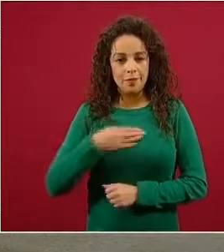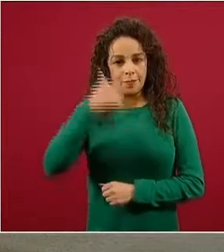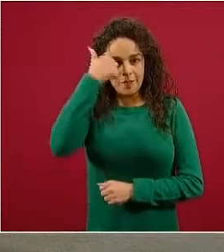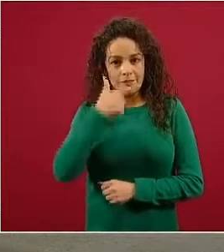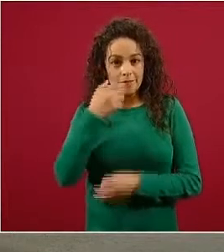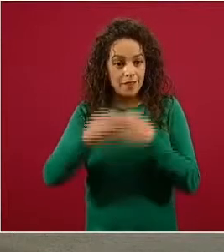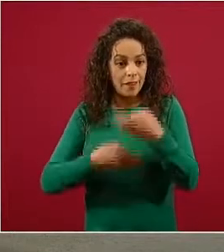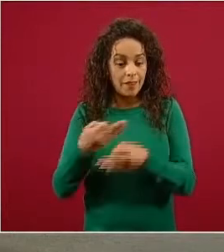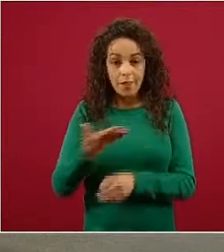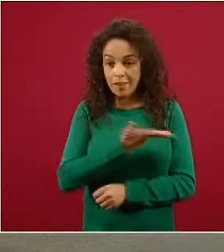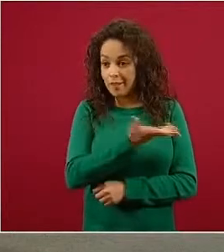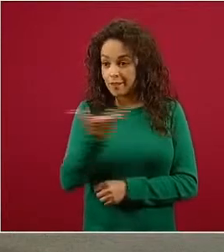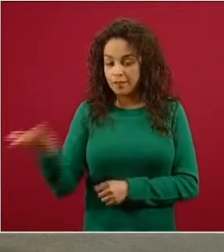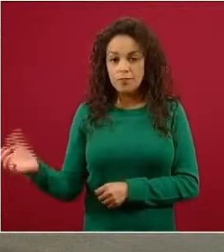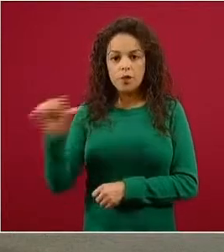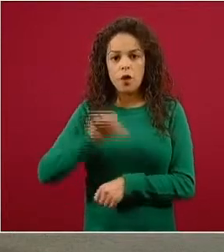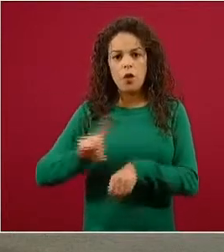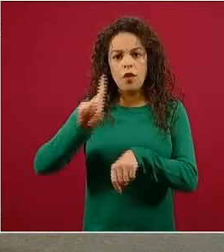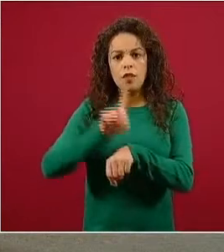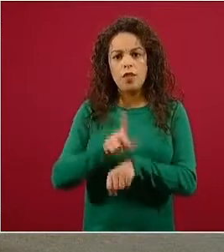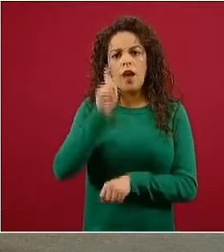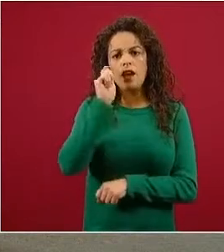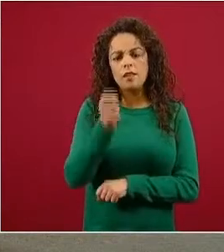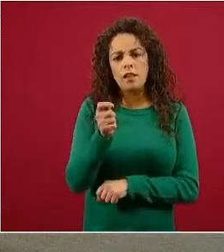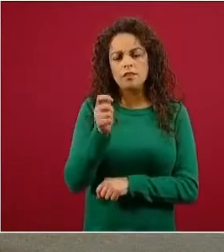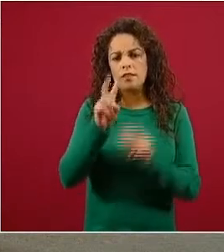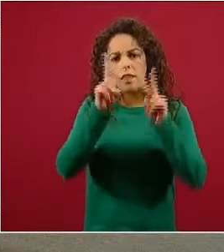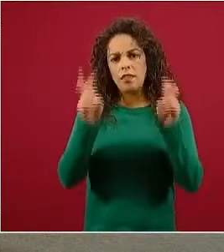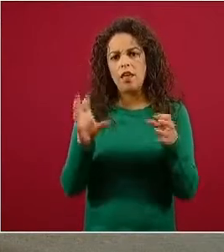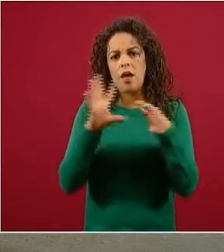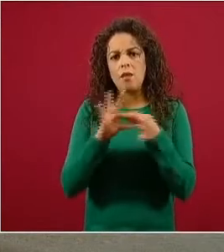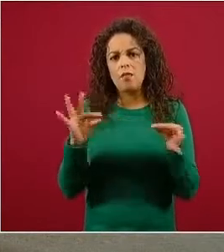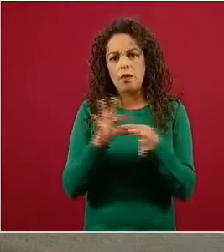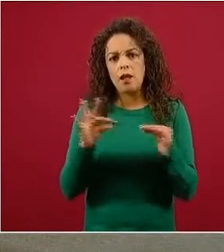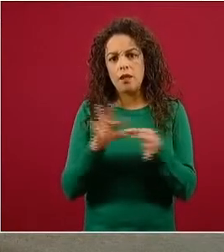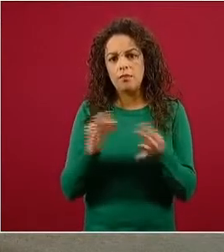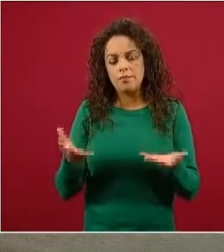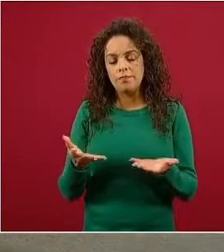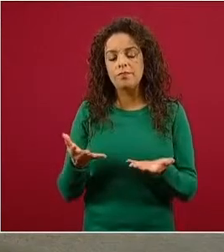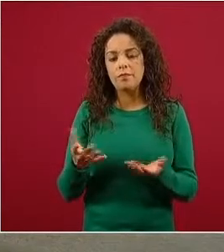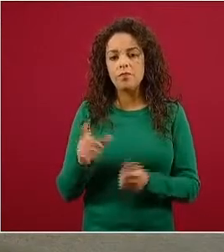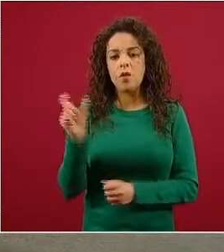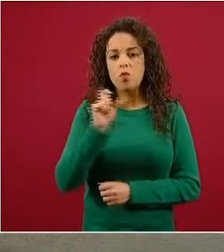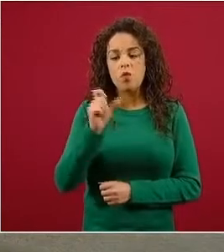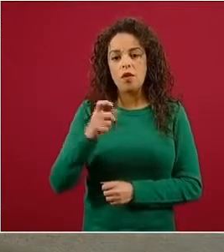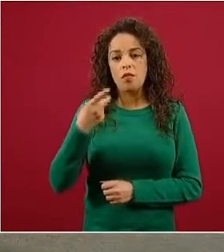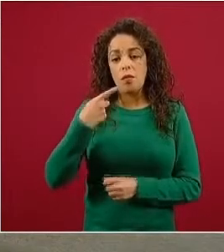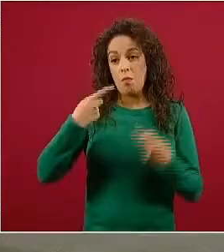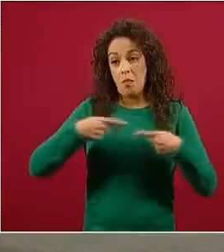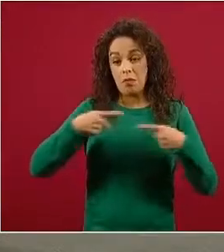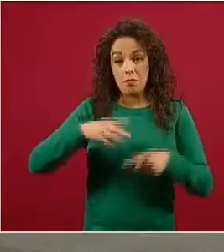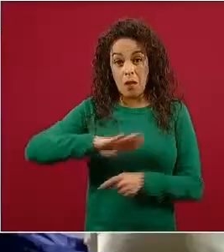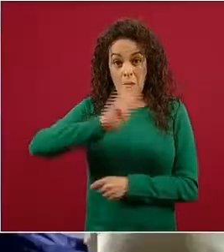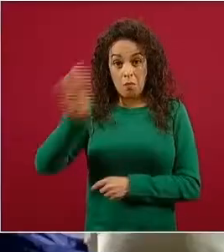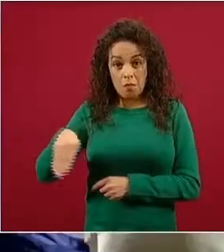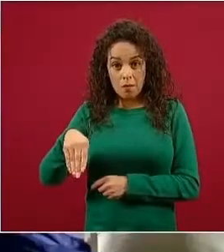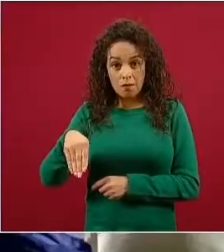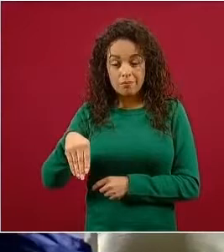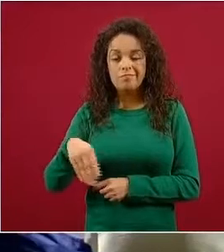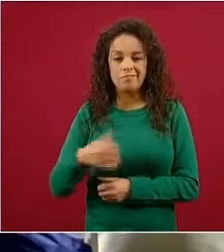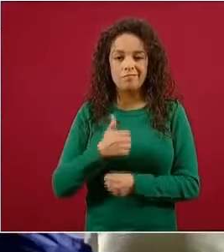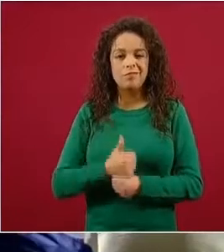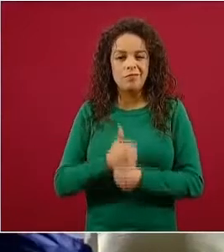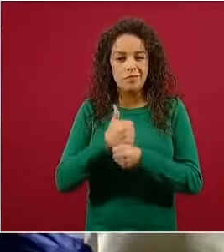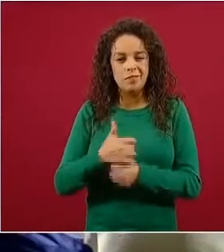siempre va a provocar un exceso de carga de la enfermedad, como lo estamos viendo muy claramente, y